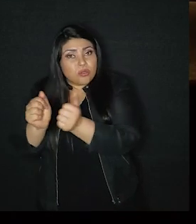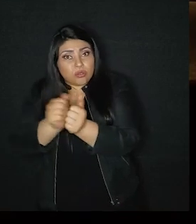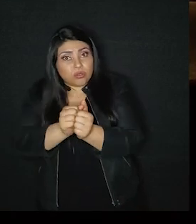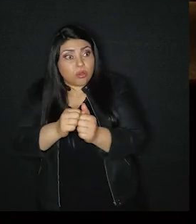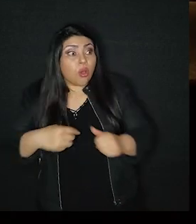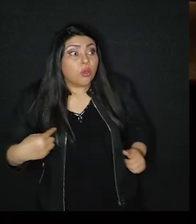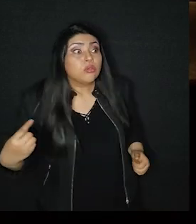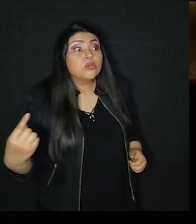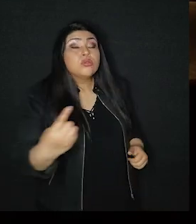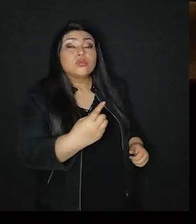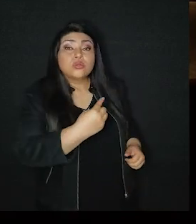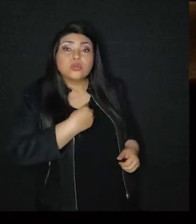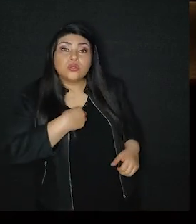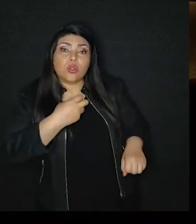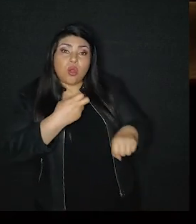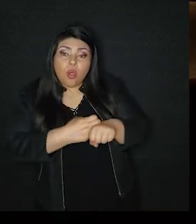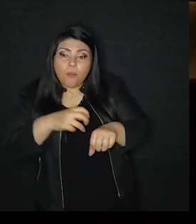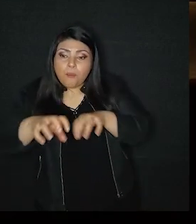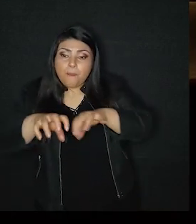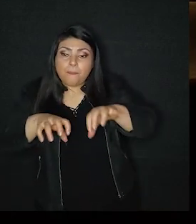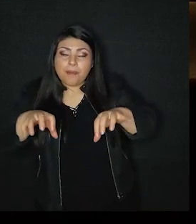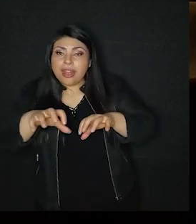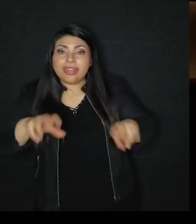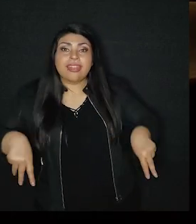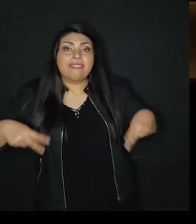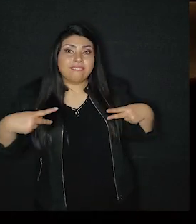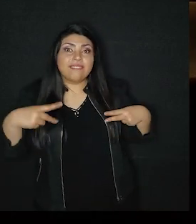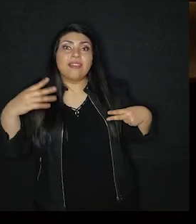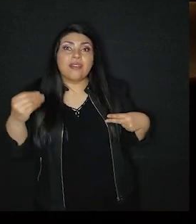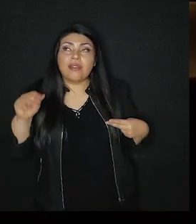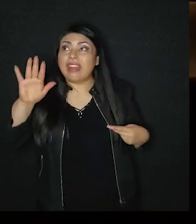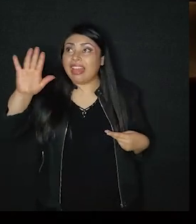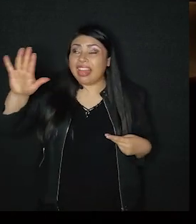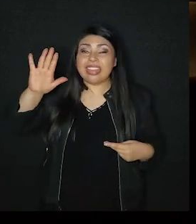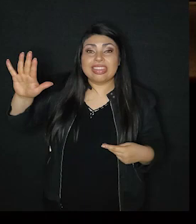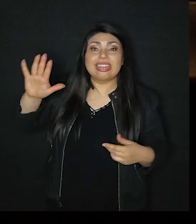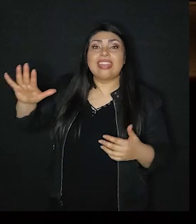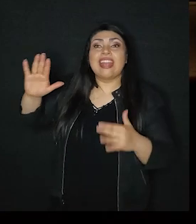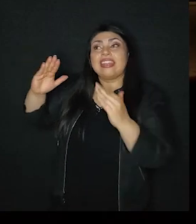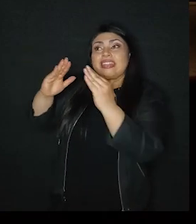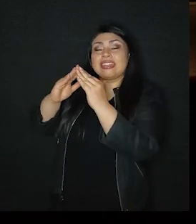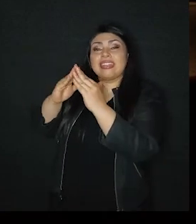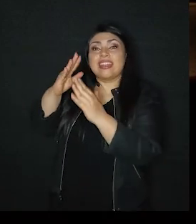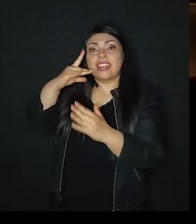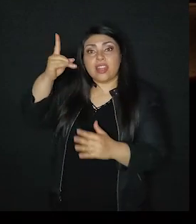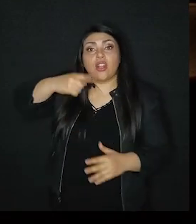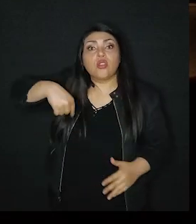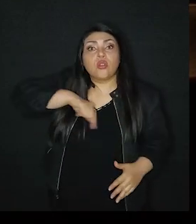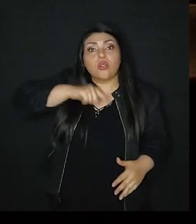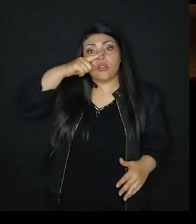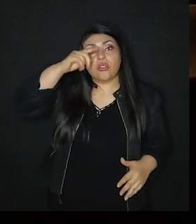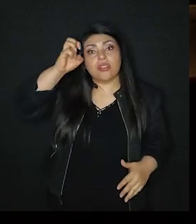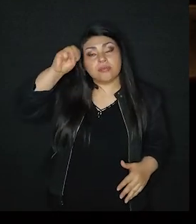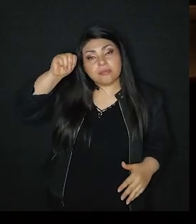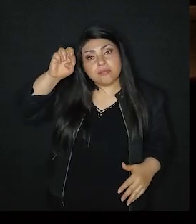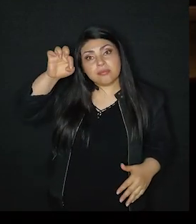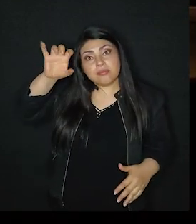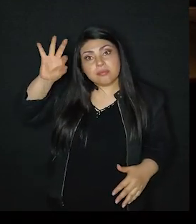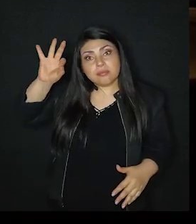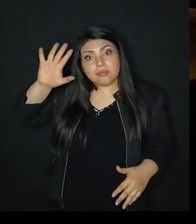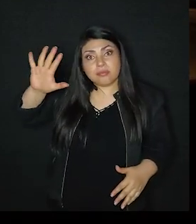todos nosotros somos piedras vivas de dónde del templo de Dios tú eres piedra yo soy piedra Entonces